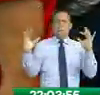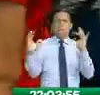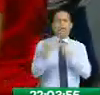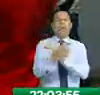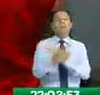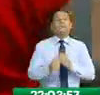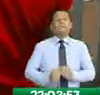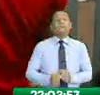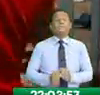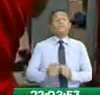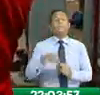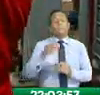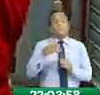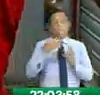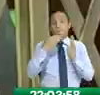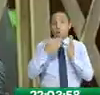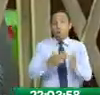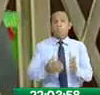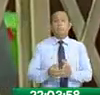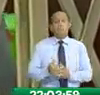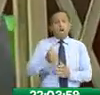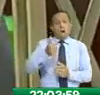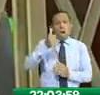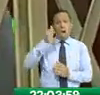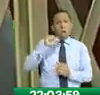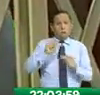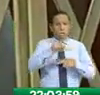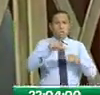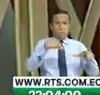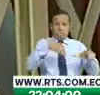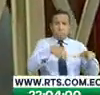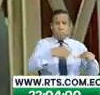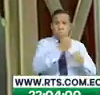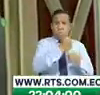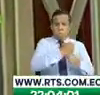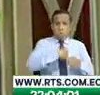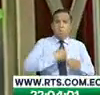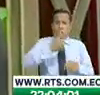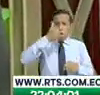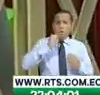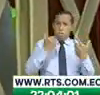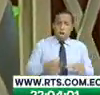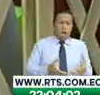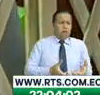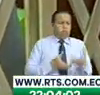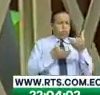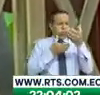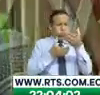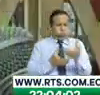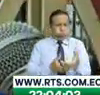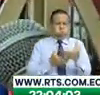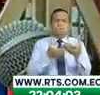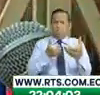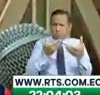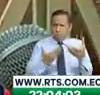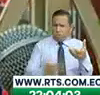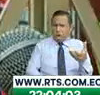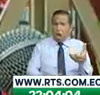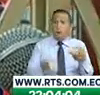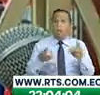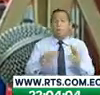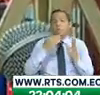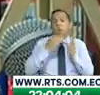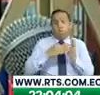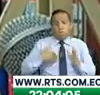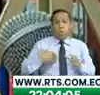Ayer desinfectamos, echamos todo el almacén, ahora estamos colgando la mercadería. Uno le pone reglas y no respetan